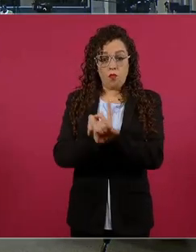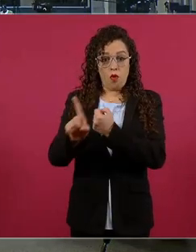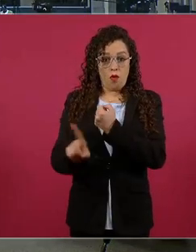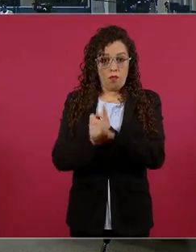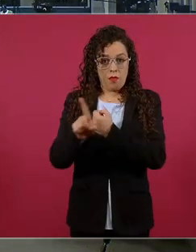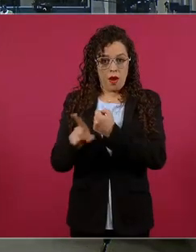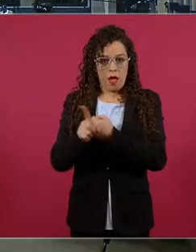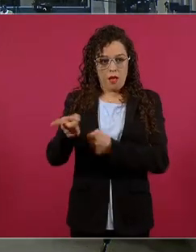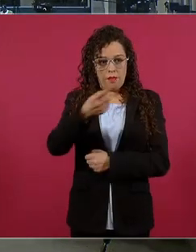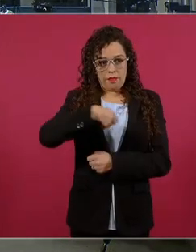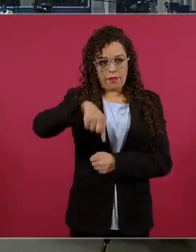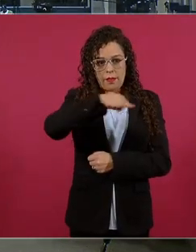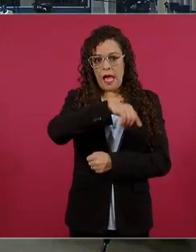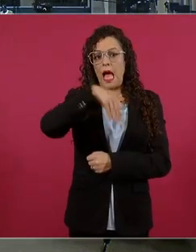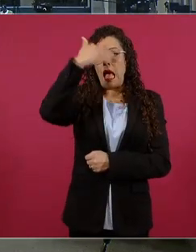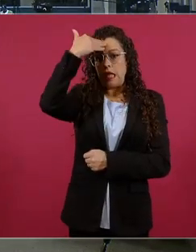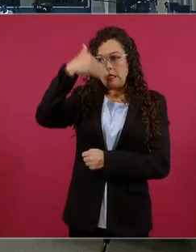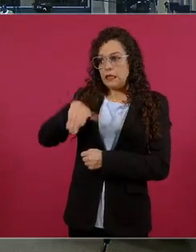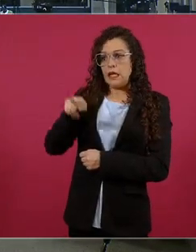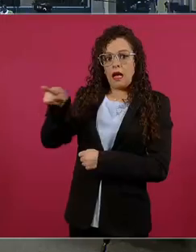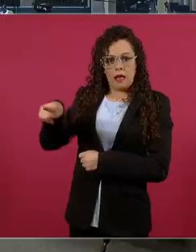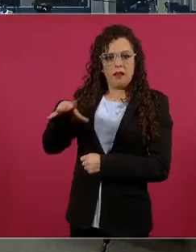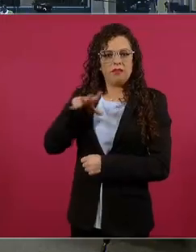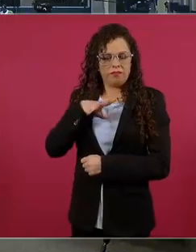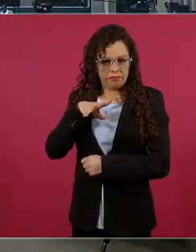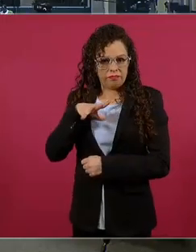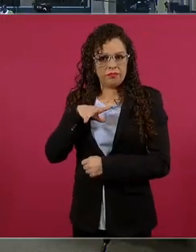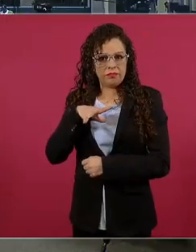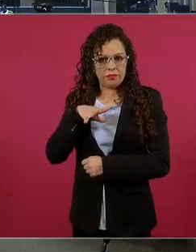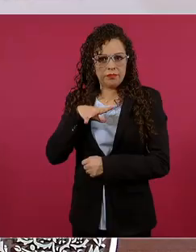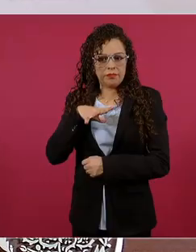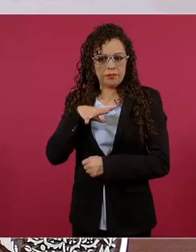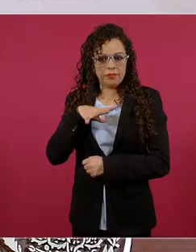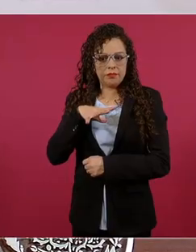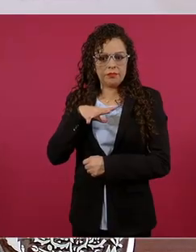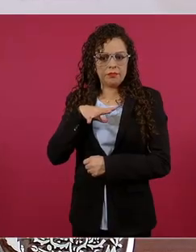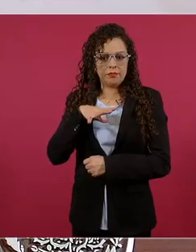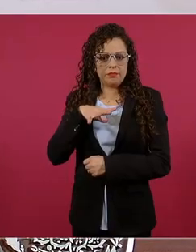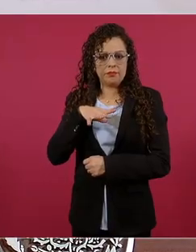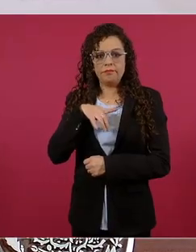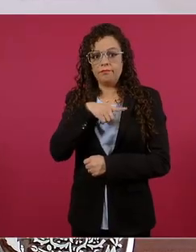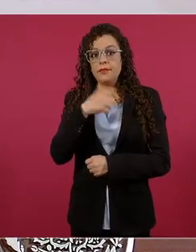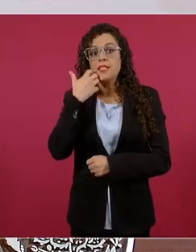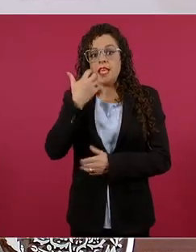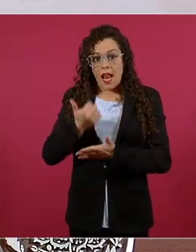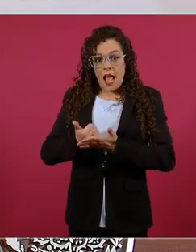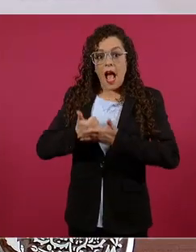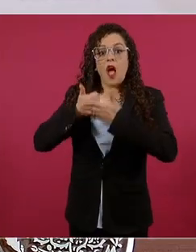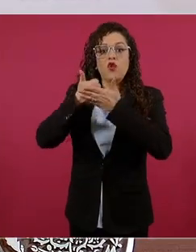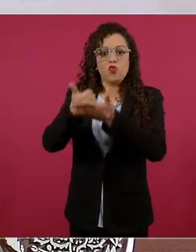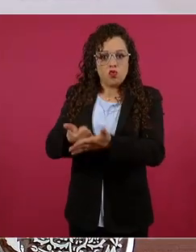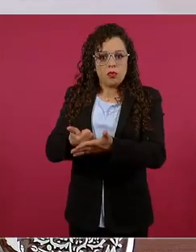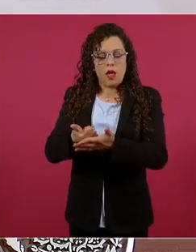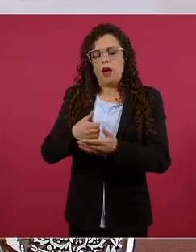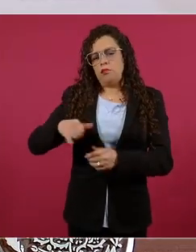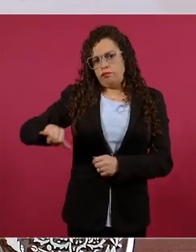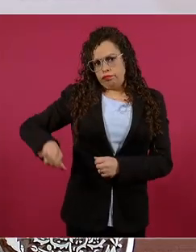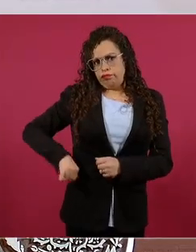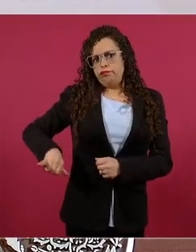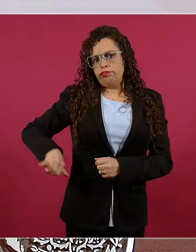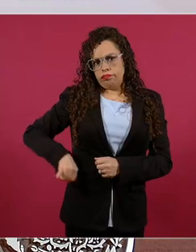además tiene mucho interés en ayudar es